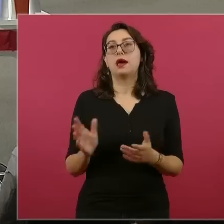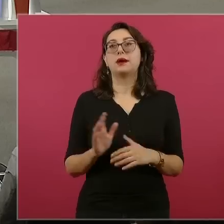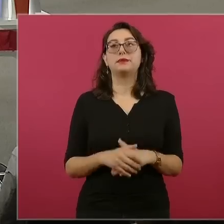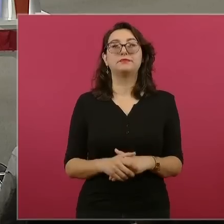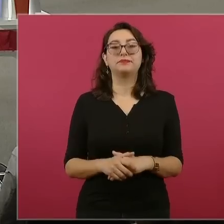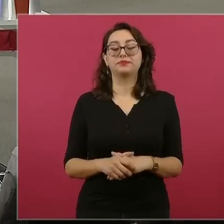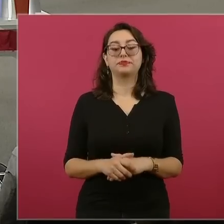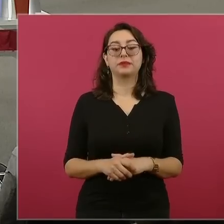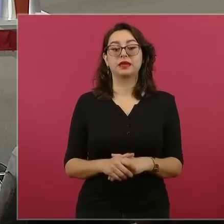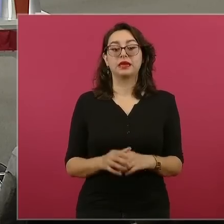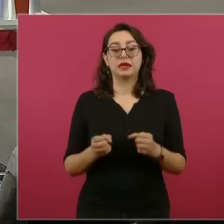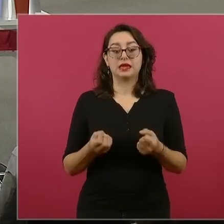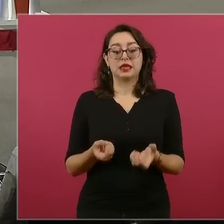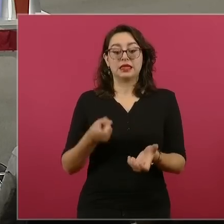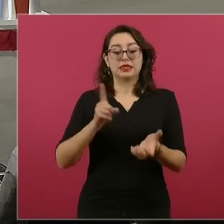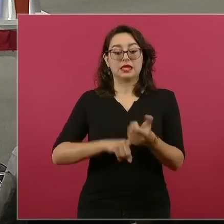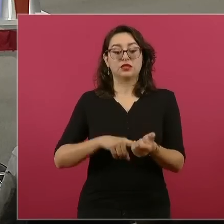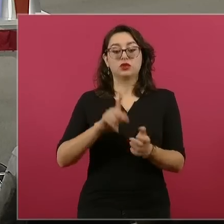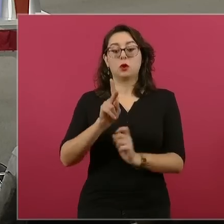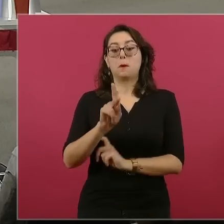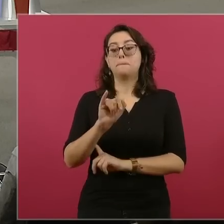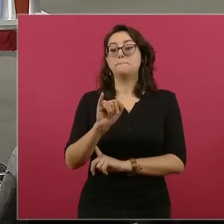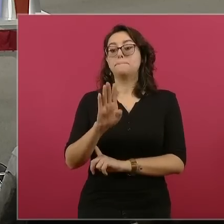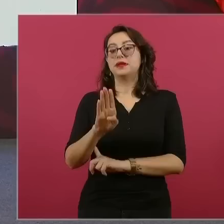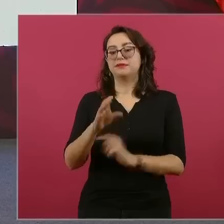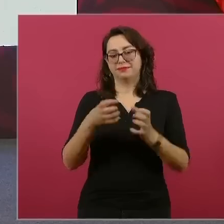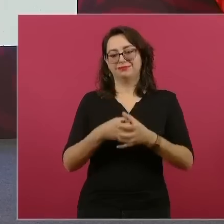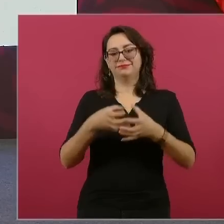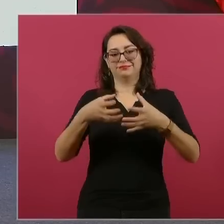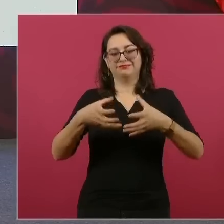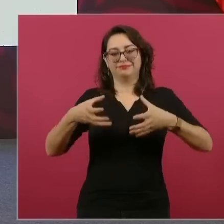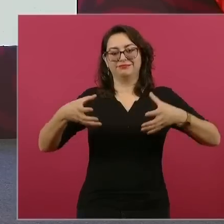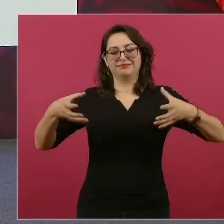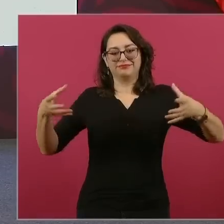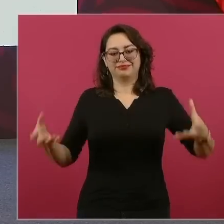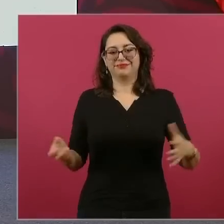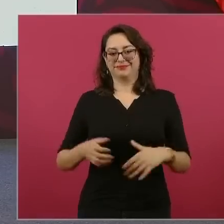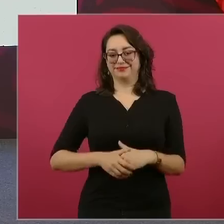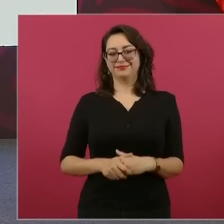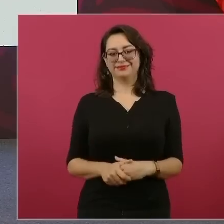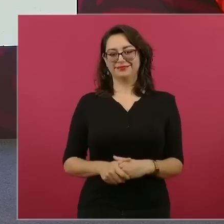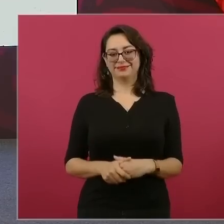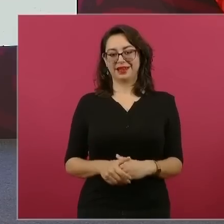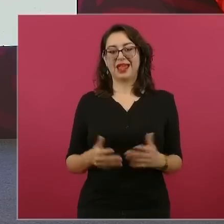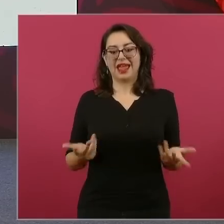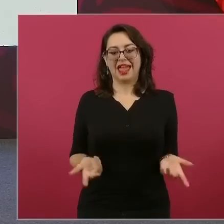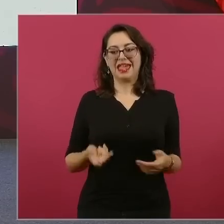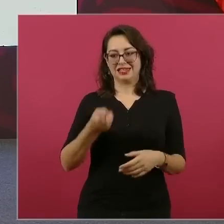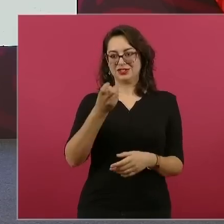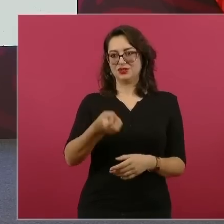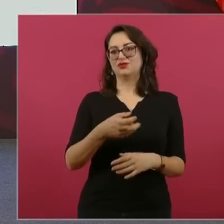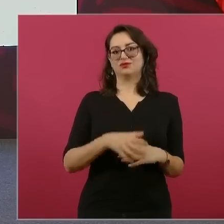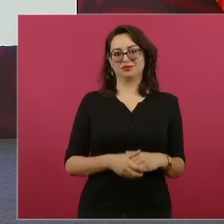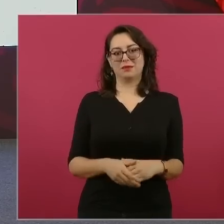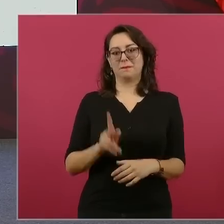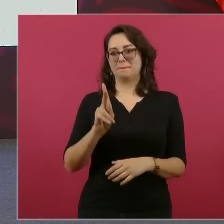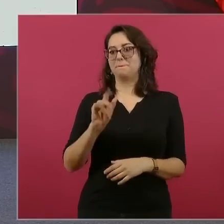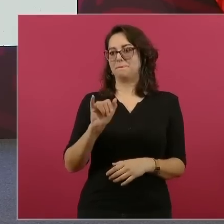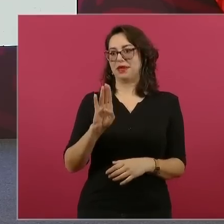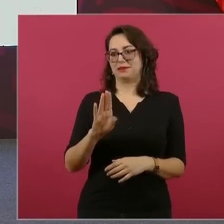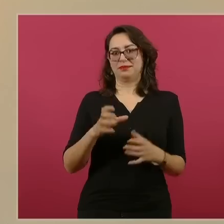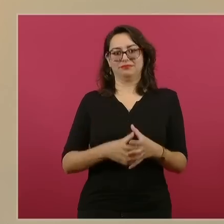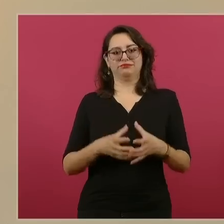que haya crecimiento del Producto Interno Bruto, que haya más crecimiento, aumentar el volumen de la riqueza general,